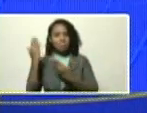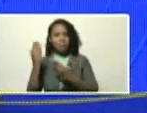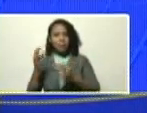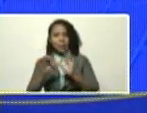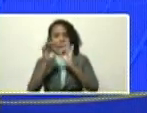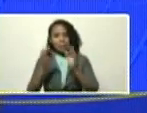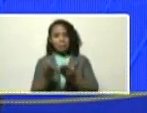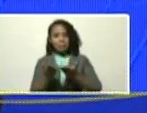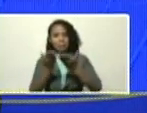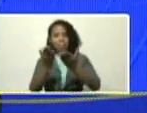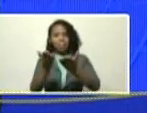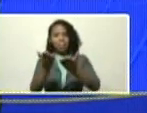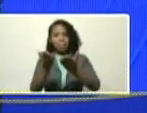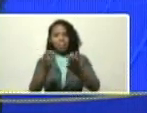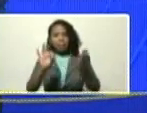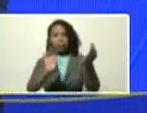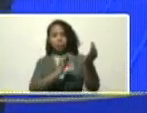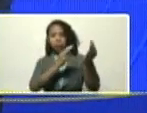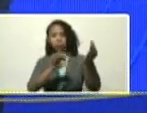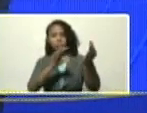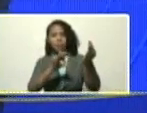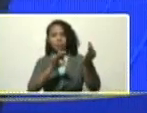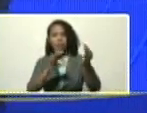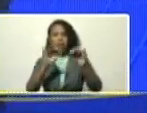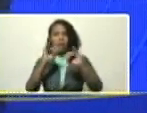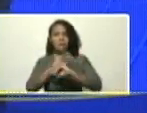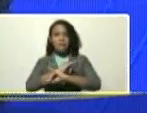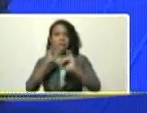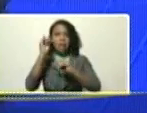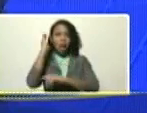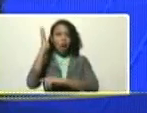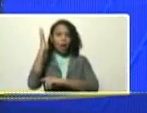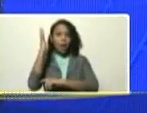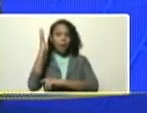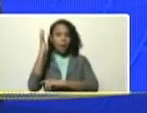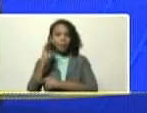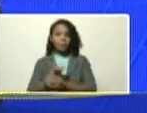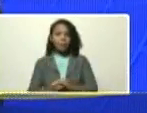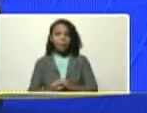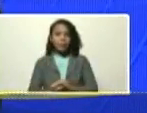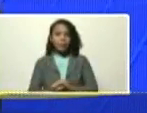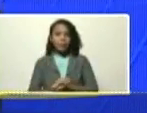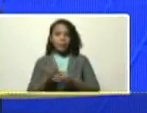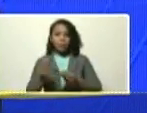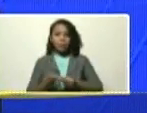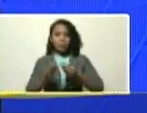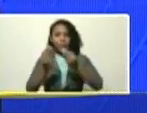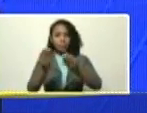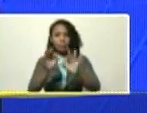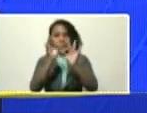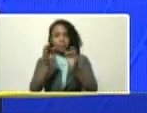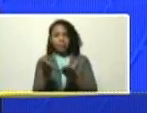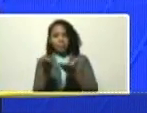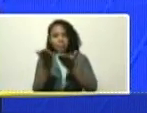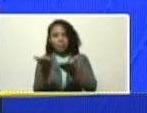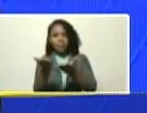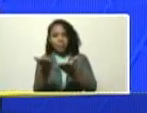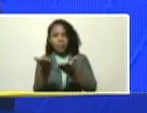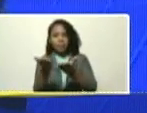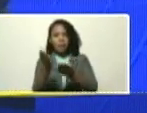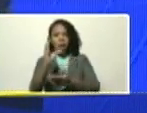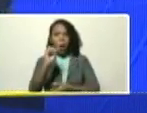regalarle también de Tchaikovsky para despedir esta jornada. Borisov, vamos a entregarles y regalarles